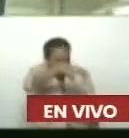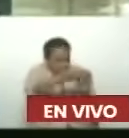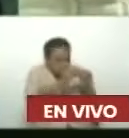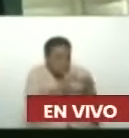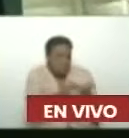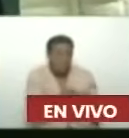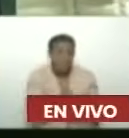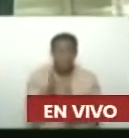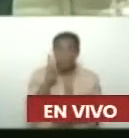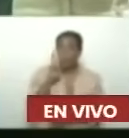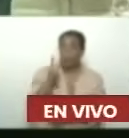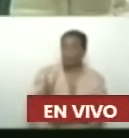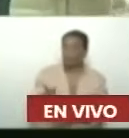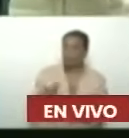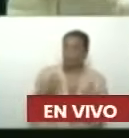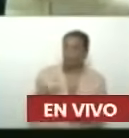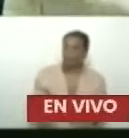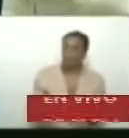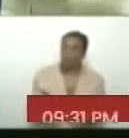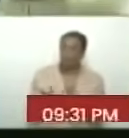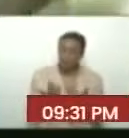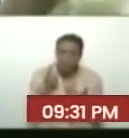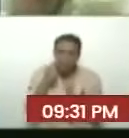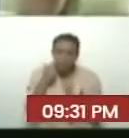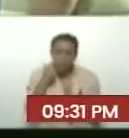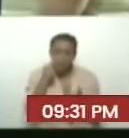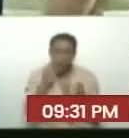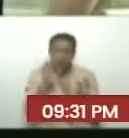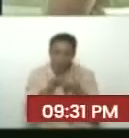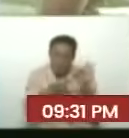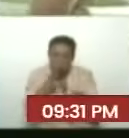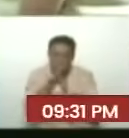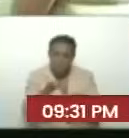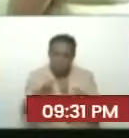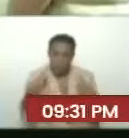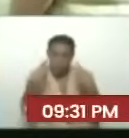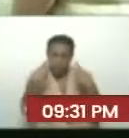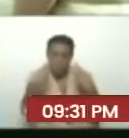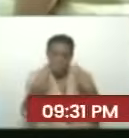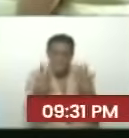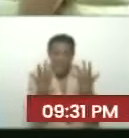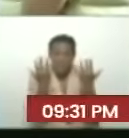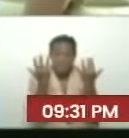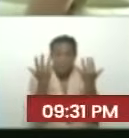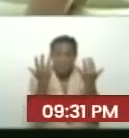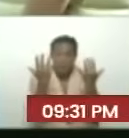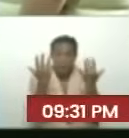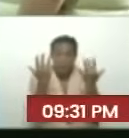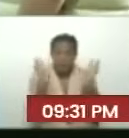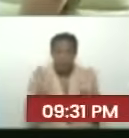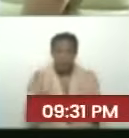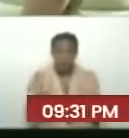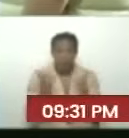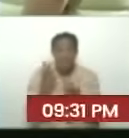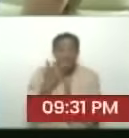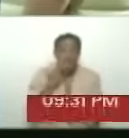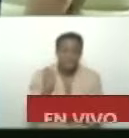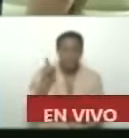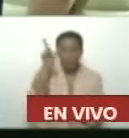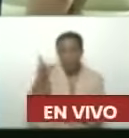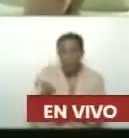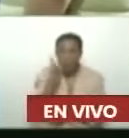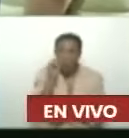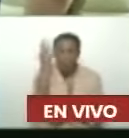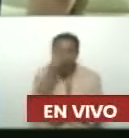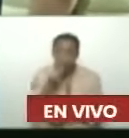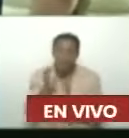yo cuando veo esto, me permito el siguiente comentario. Si de las manos, en este caso de un